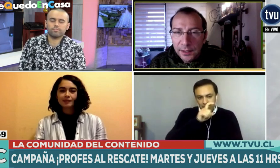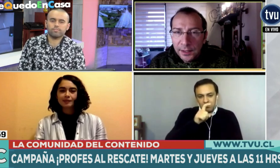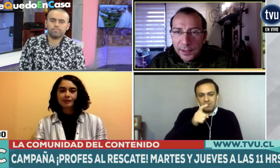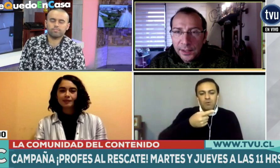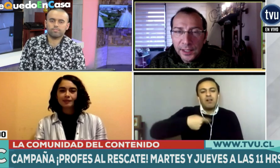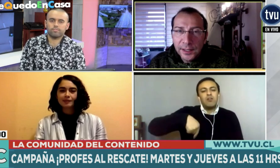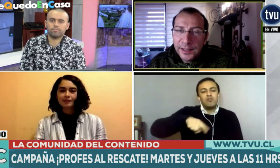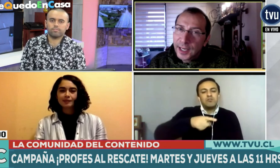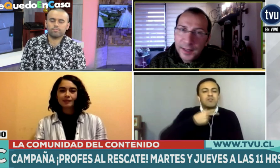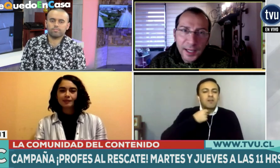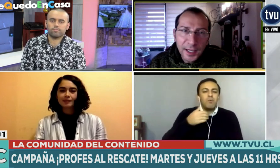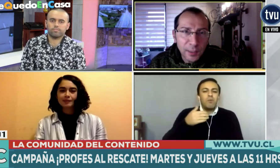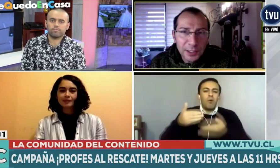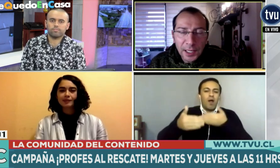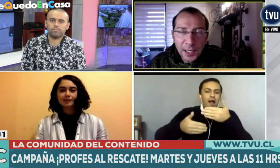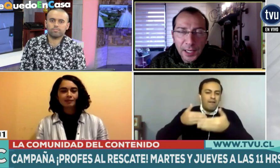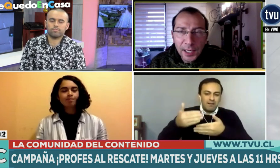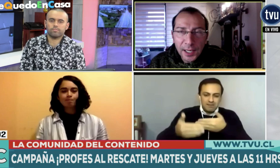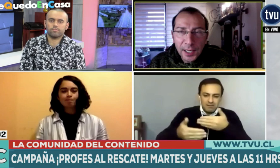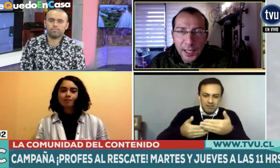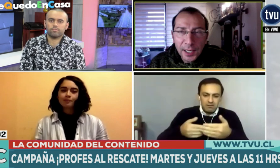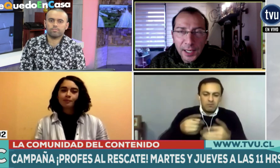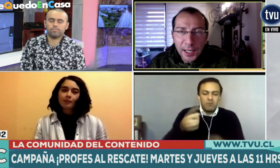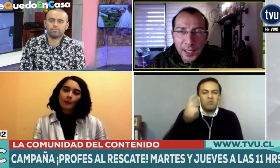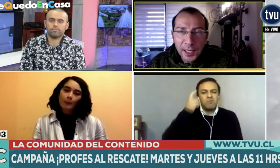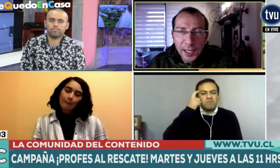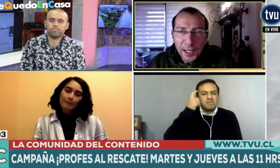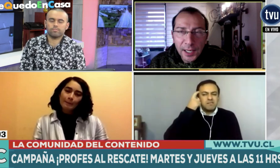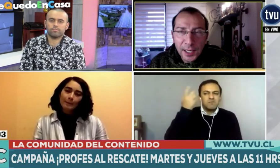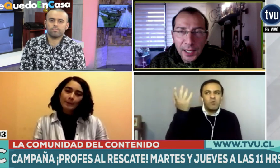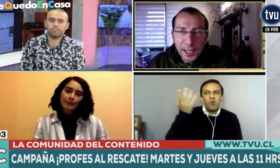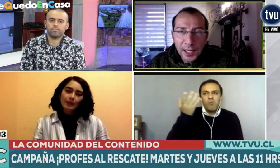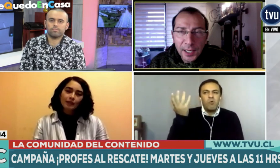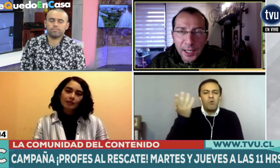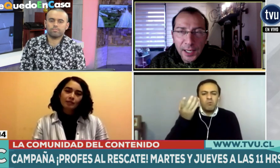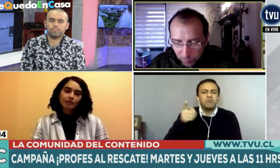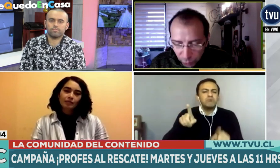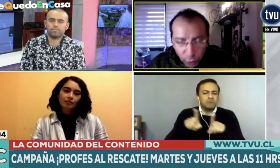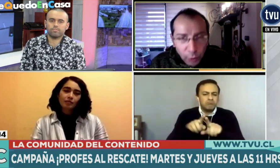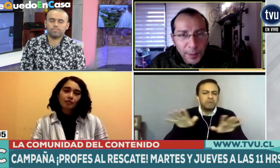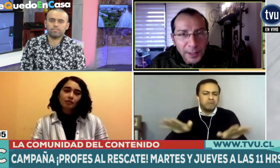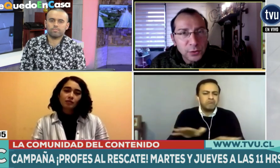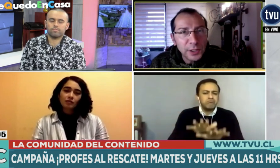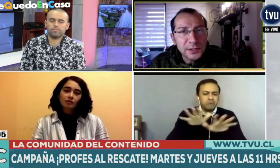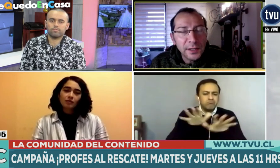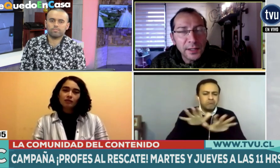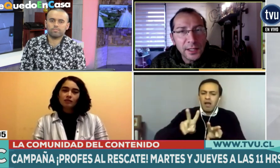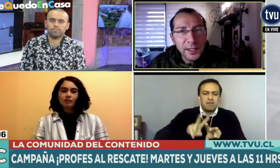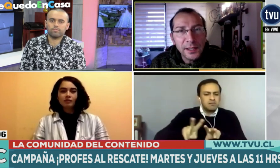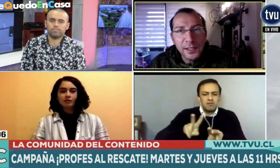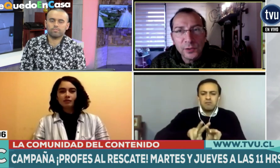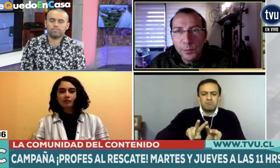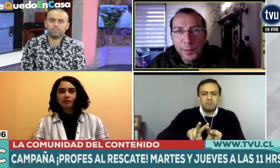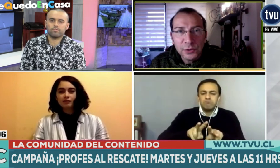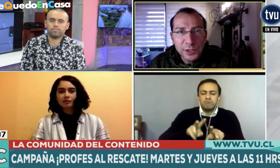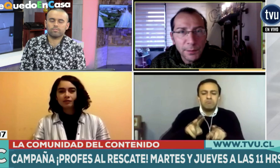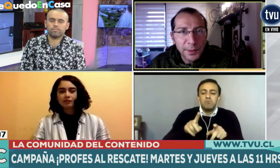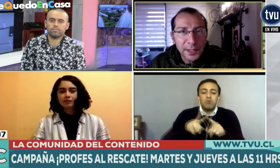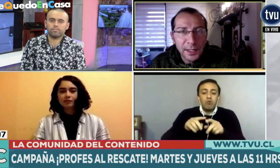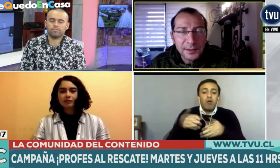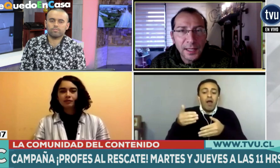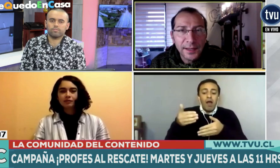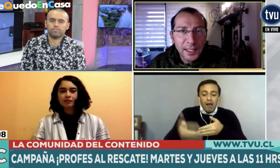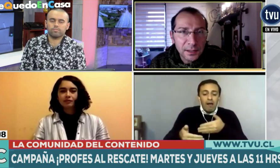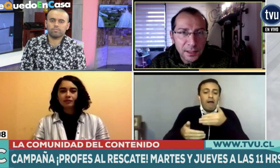caminar, dejar de darle vuelta la idea y hacer cosas. Todo paso que se dé